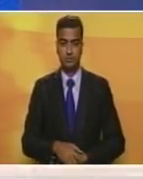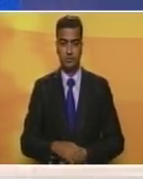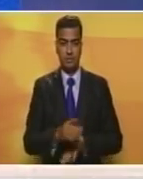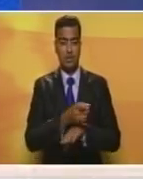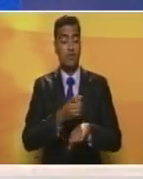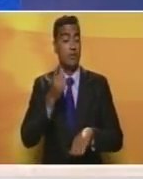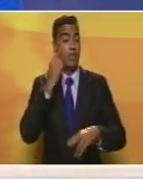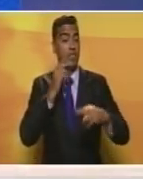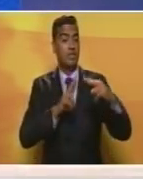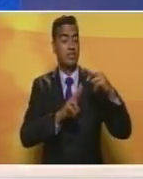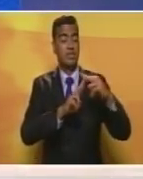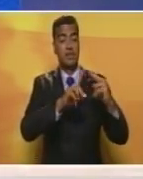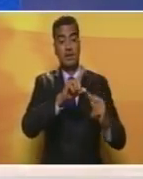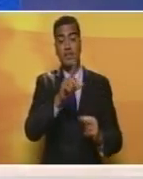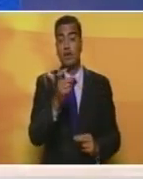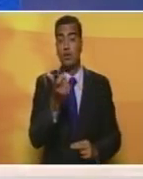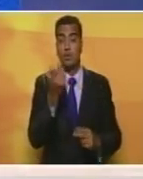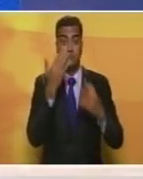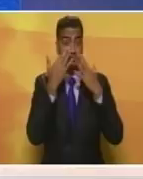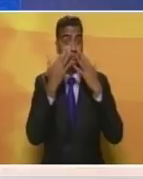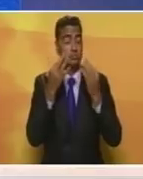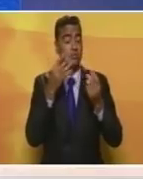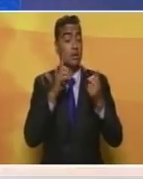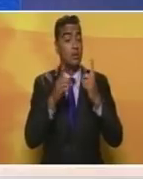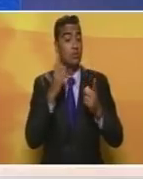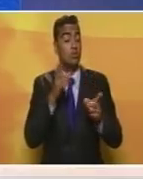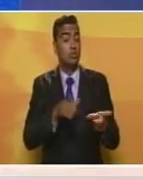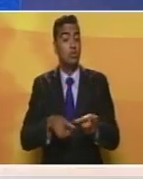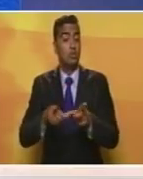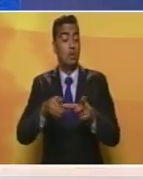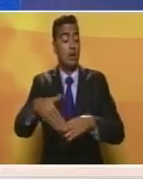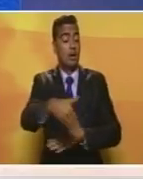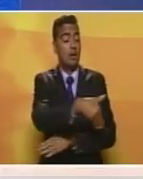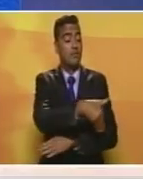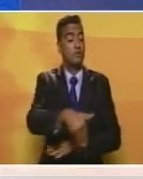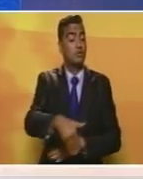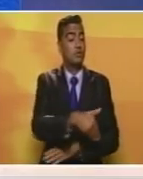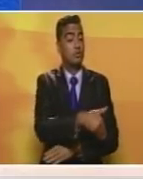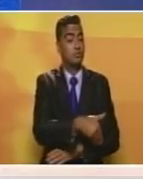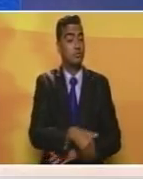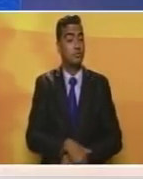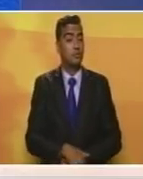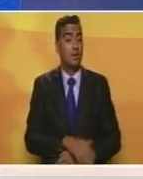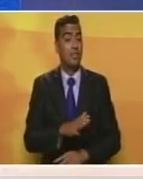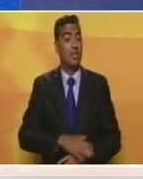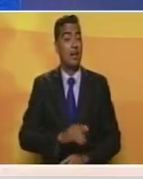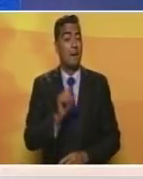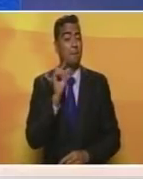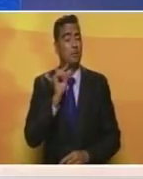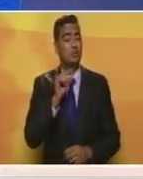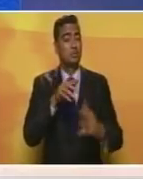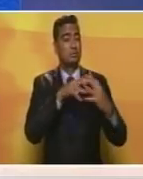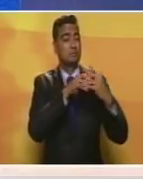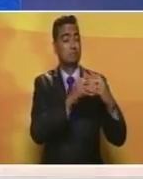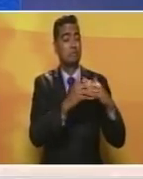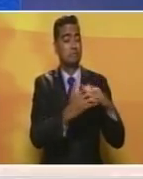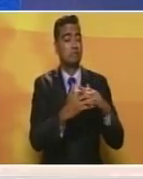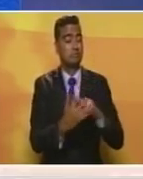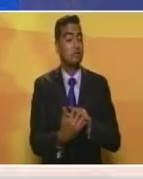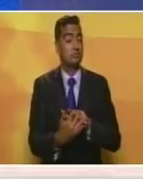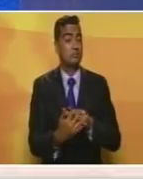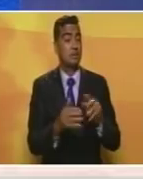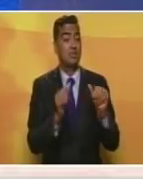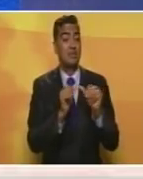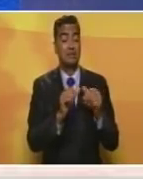Müller Rojas estiman que en un lapso de 3 meses el gobierno venezolano debe fijar posición y regularizar los precios en los artículos de primera necesidad.